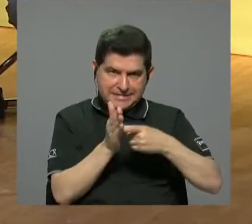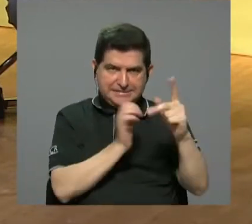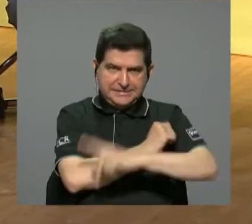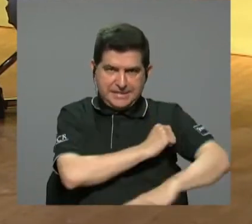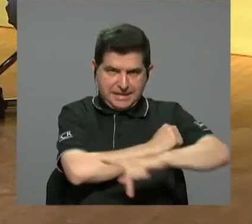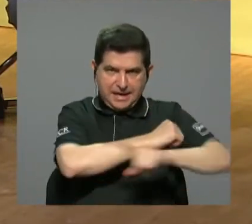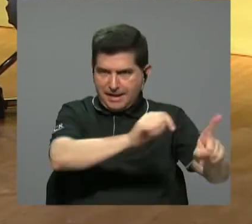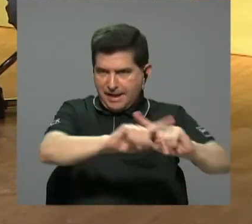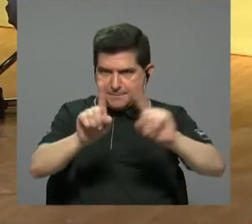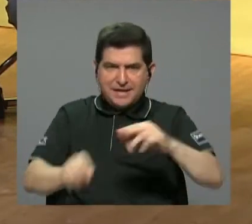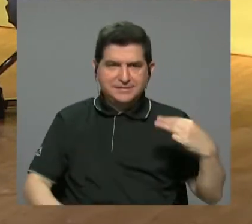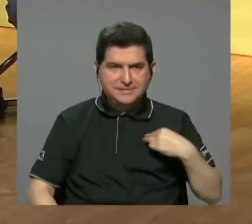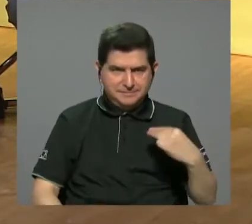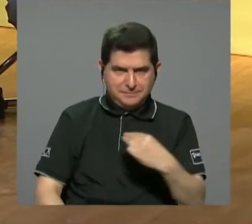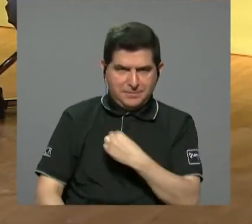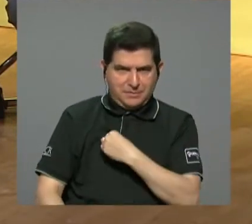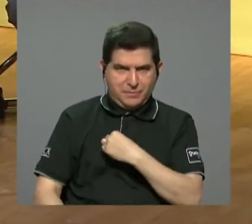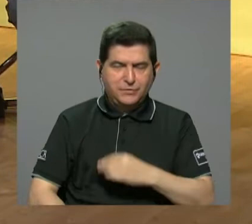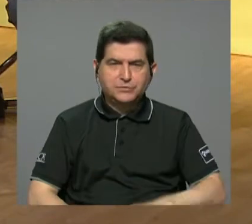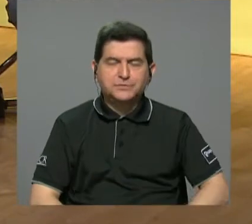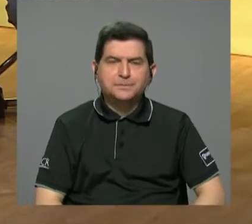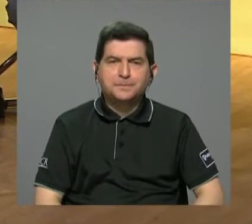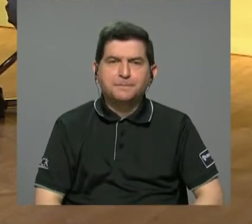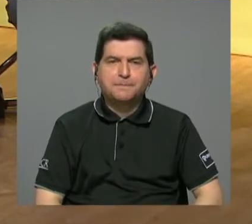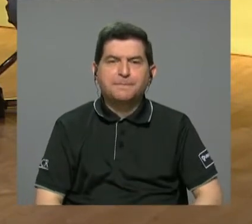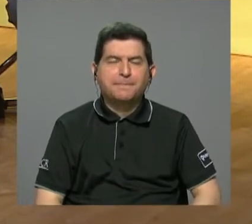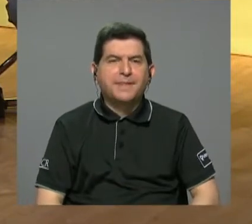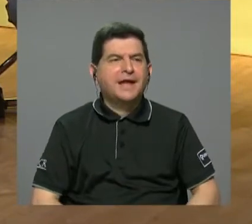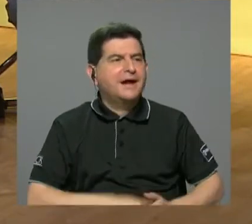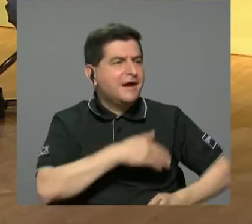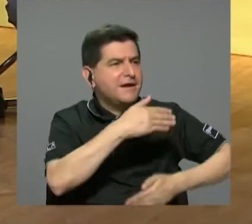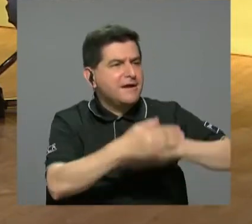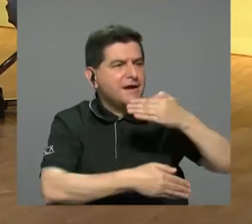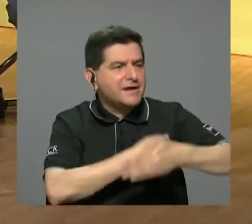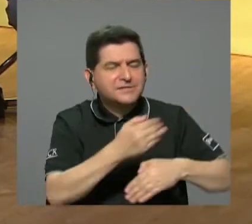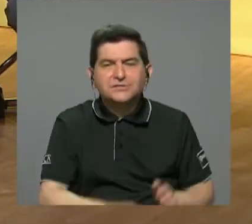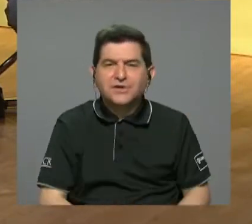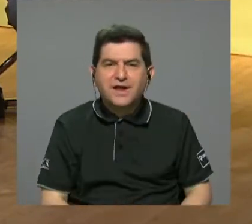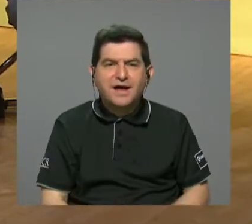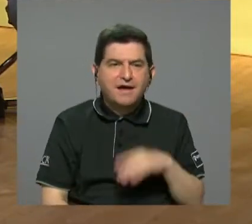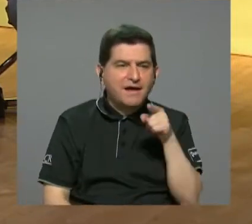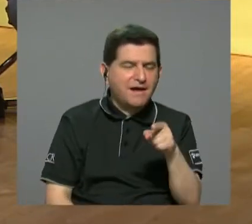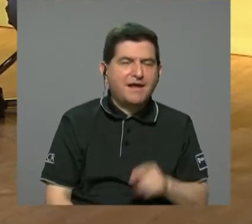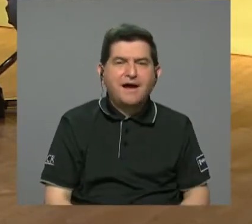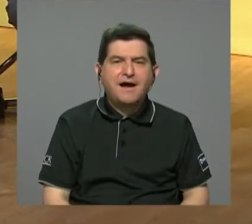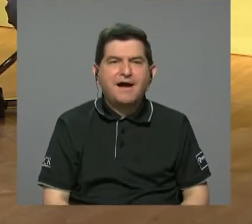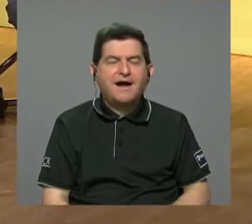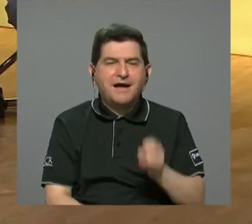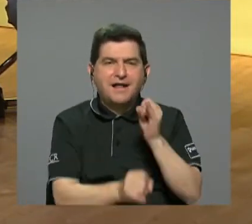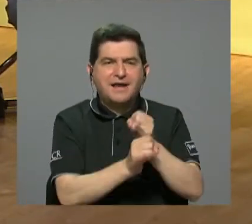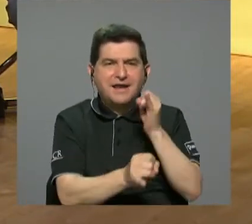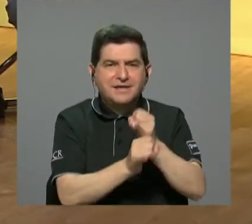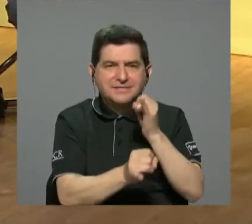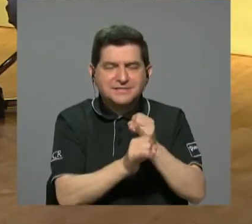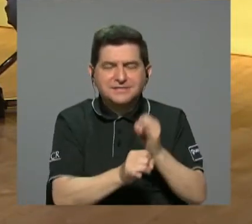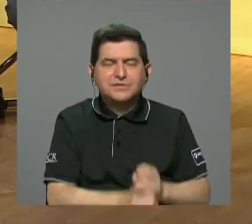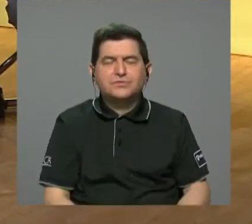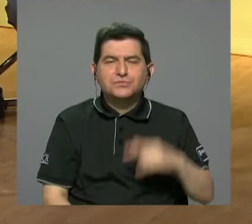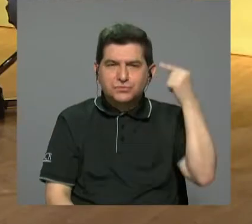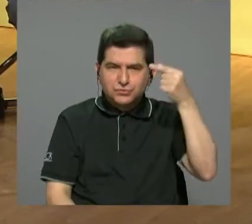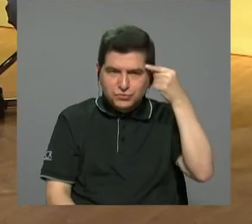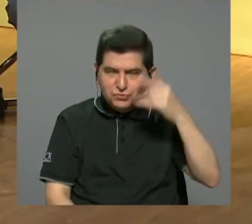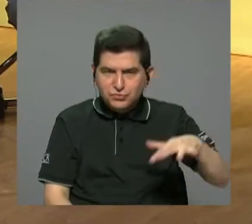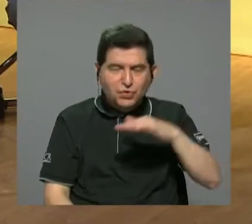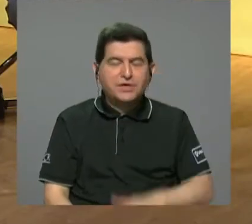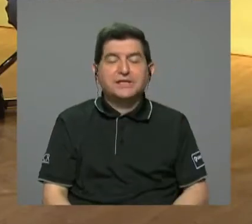países es cómo gestionar las entidades estatales, las empresas estatales que están en